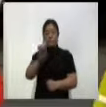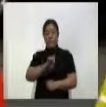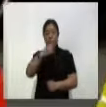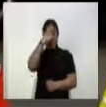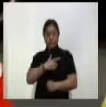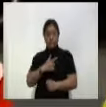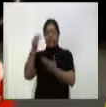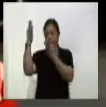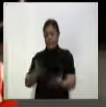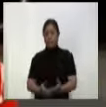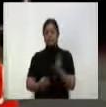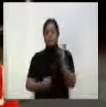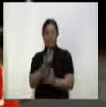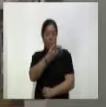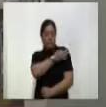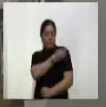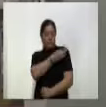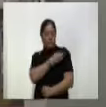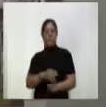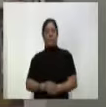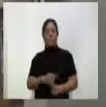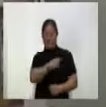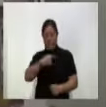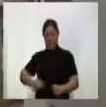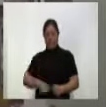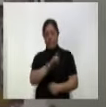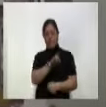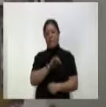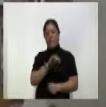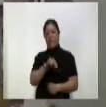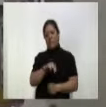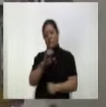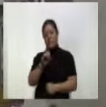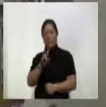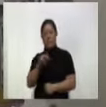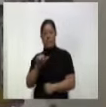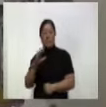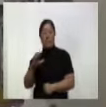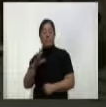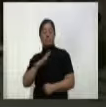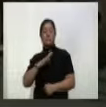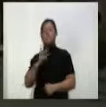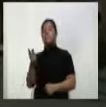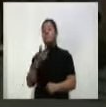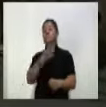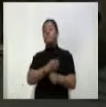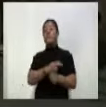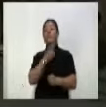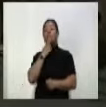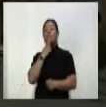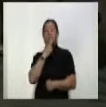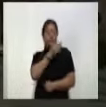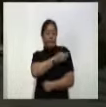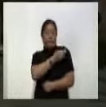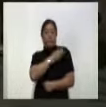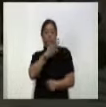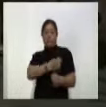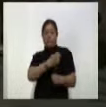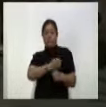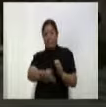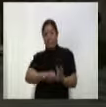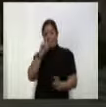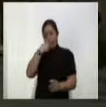un nuevo lote de vacunas de la farmacéutica china Sinovac, que serán empleadas en la tercera etapa de inmunización contra la